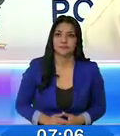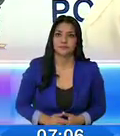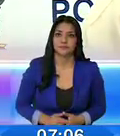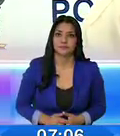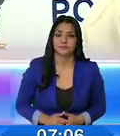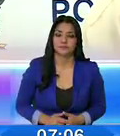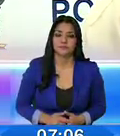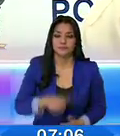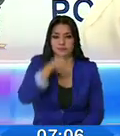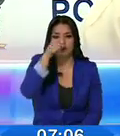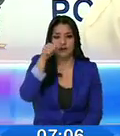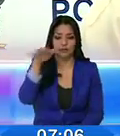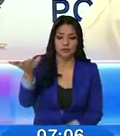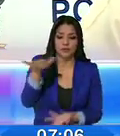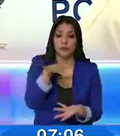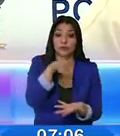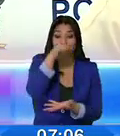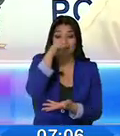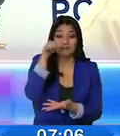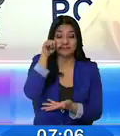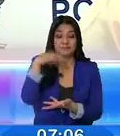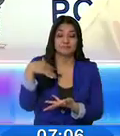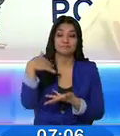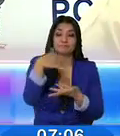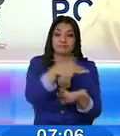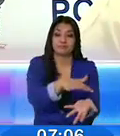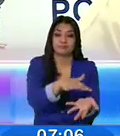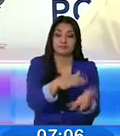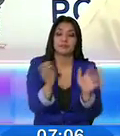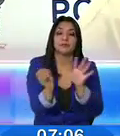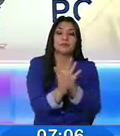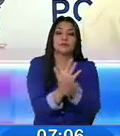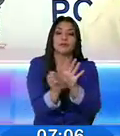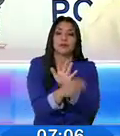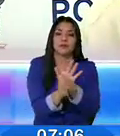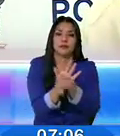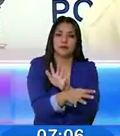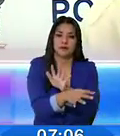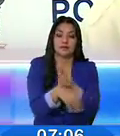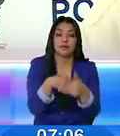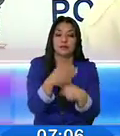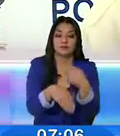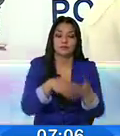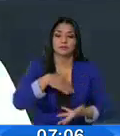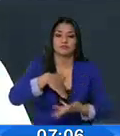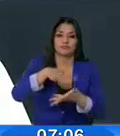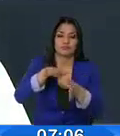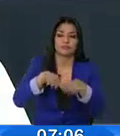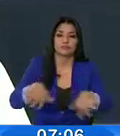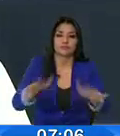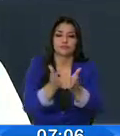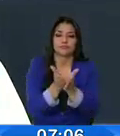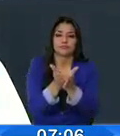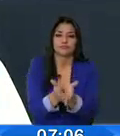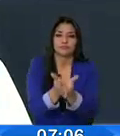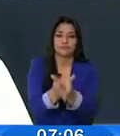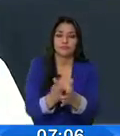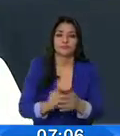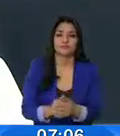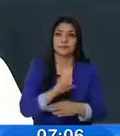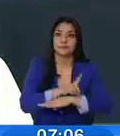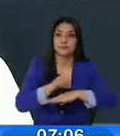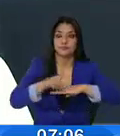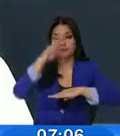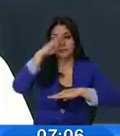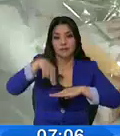Este alcaloide es clorhidrato de cocaína que iba a ser transportado a una bodega para luego transportarle al puerto. Según las estadísticas de la Dirección